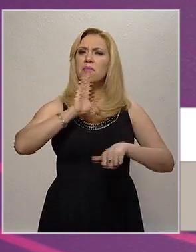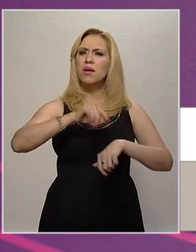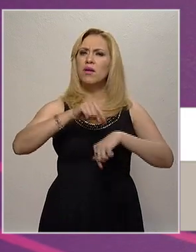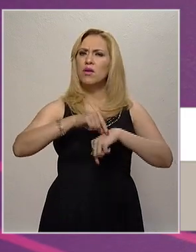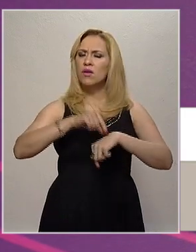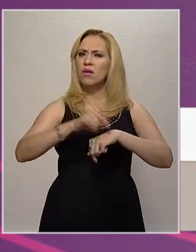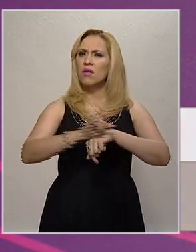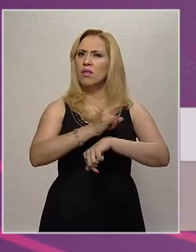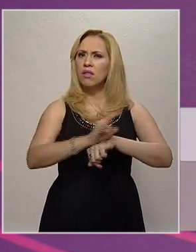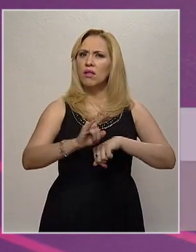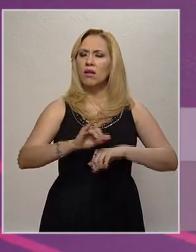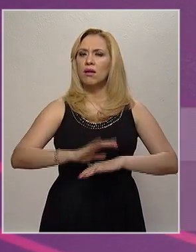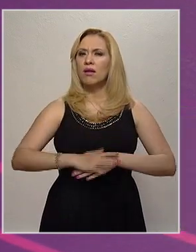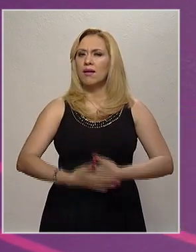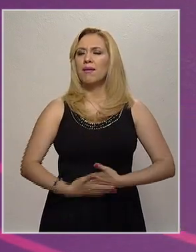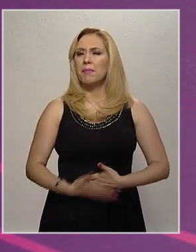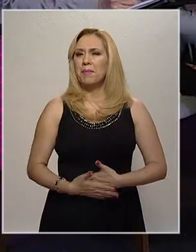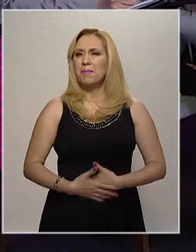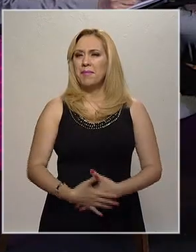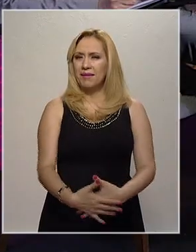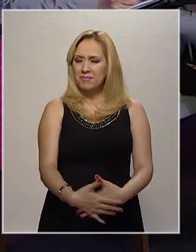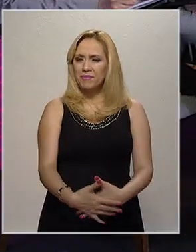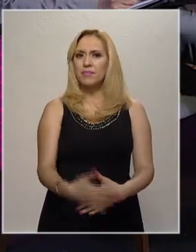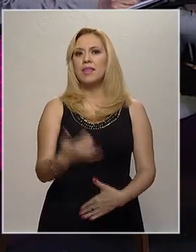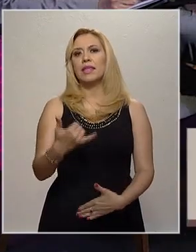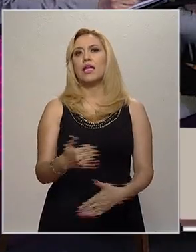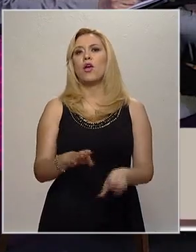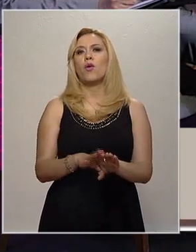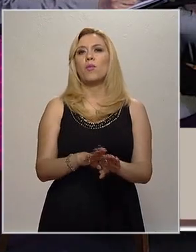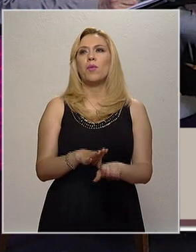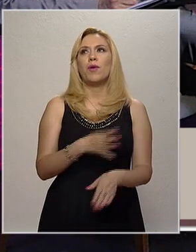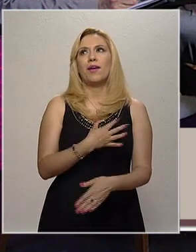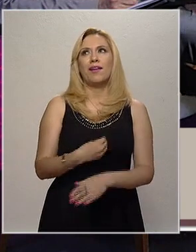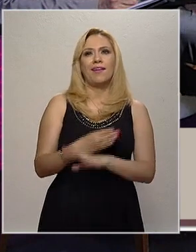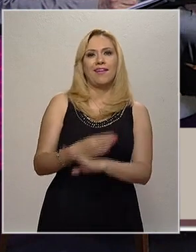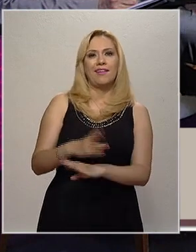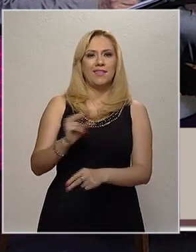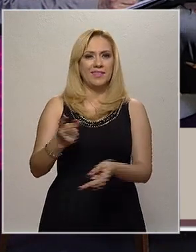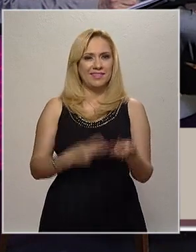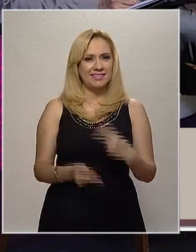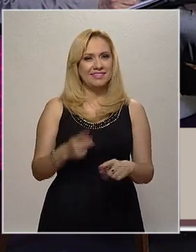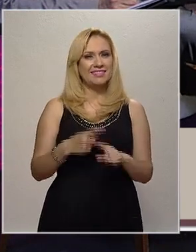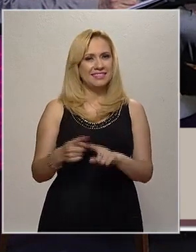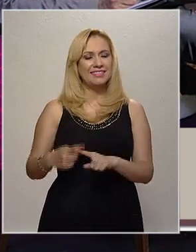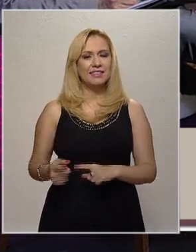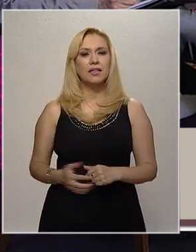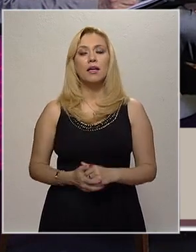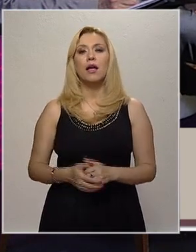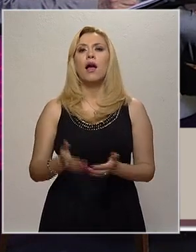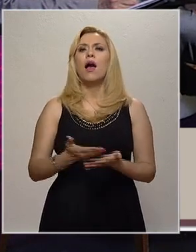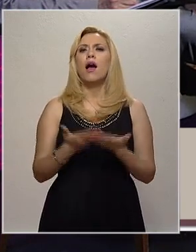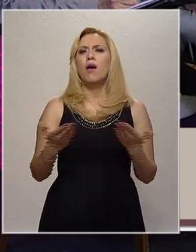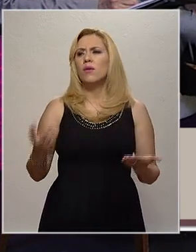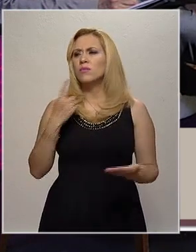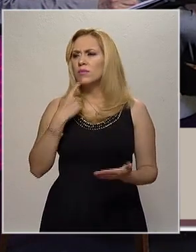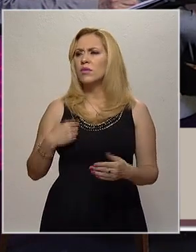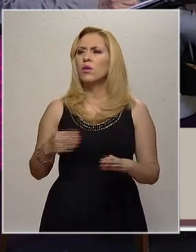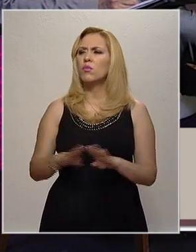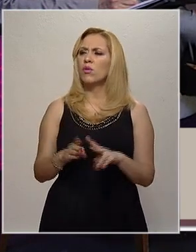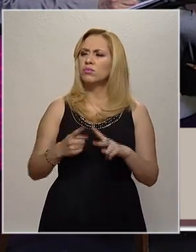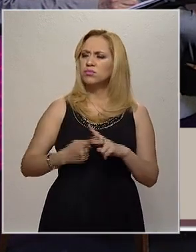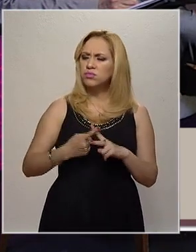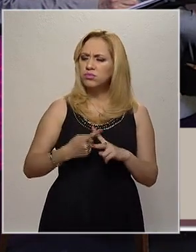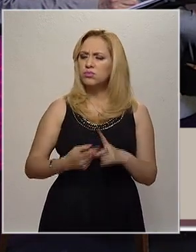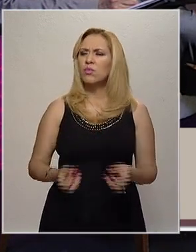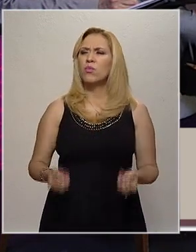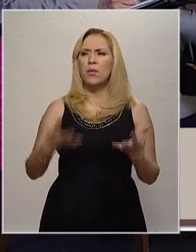reproductiva. Roberto, para retomar el tema, no sé si nos puedes compartir si hay datos estadísticos sobre los casos de violencia obstétrica y